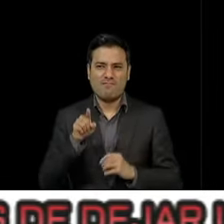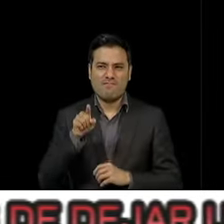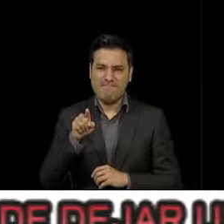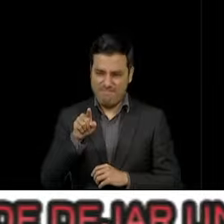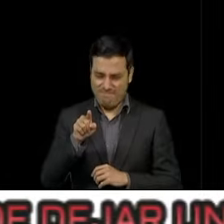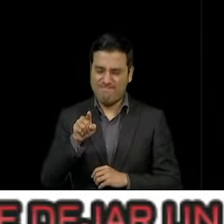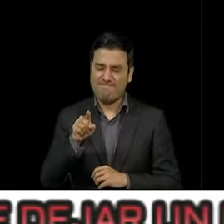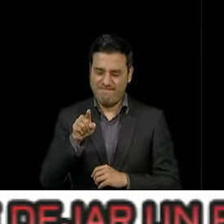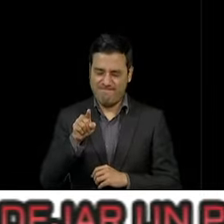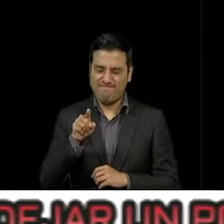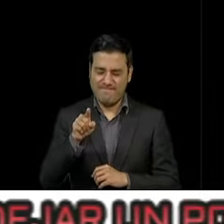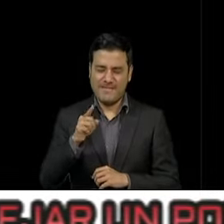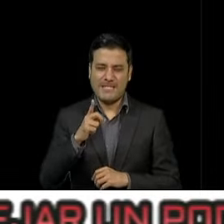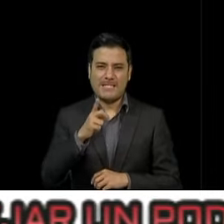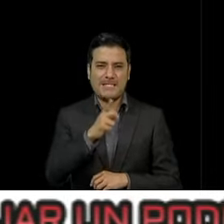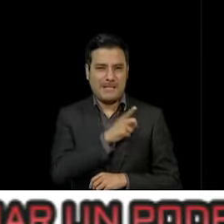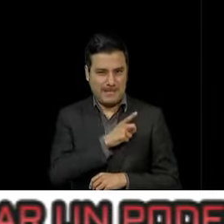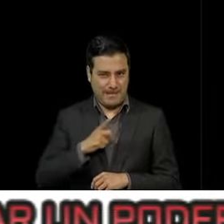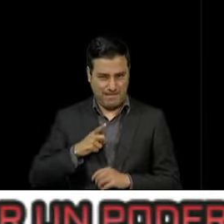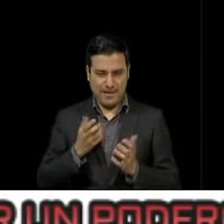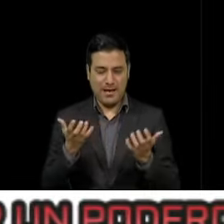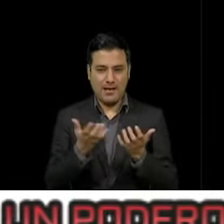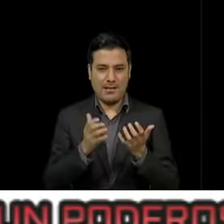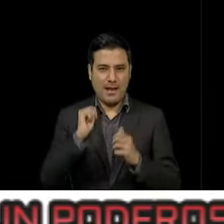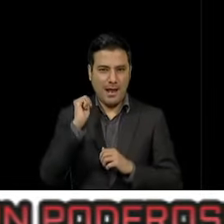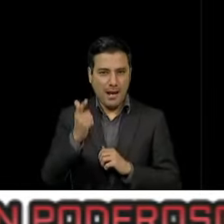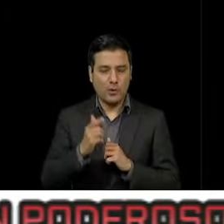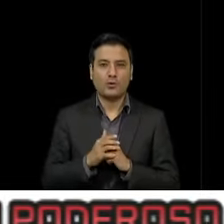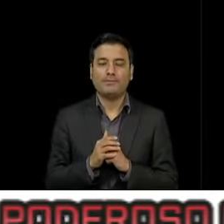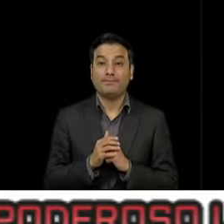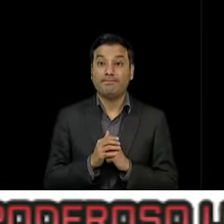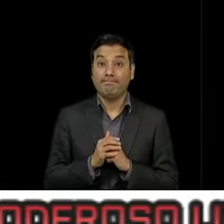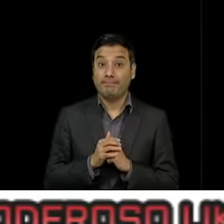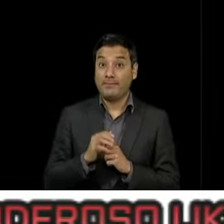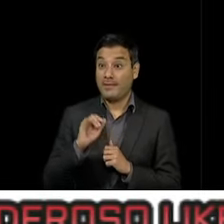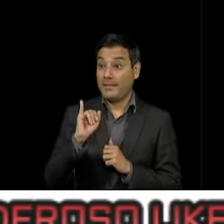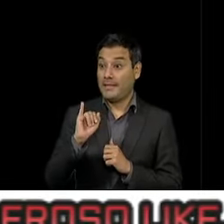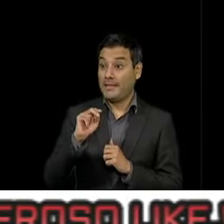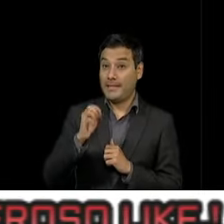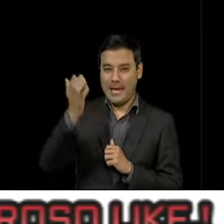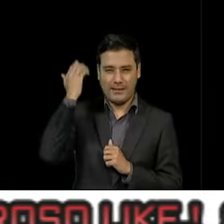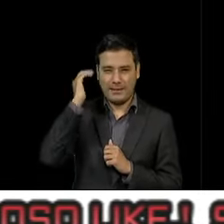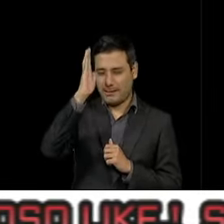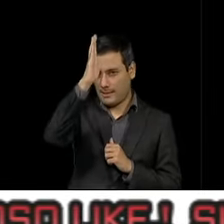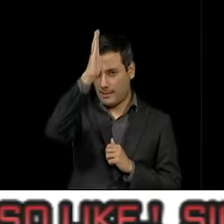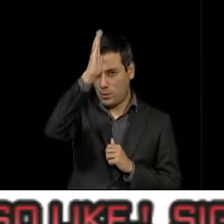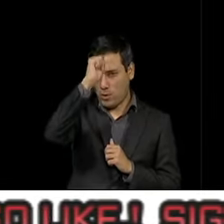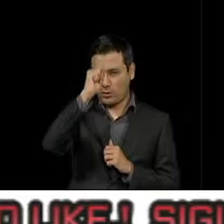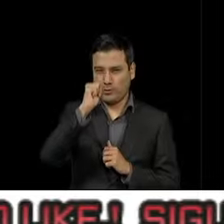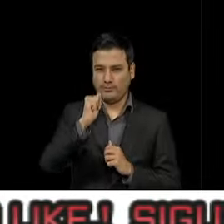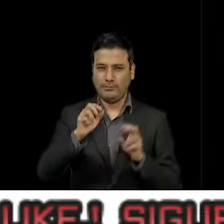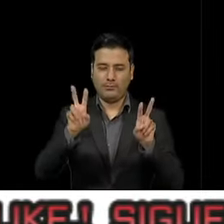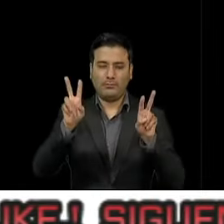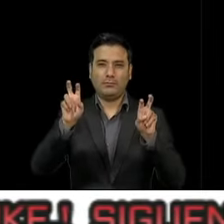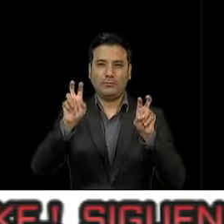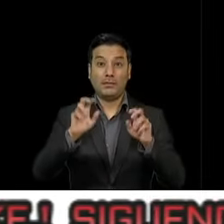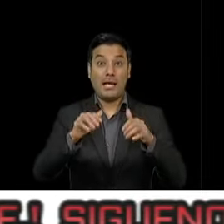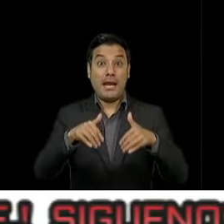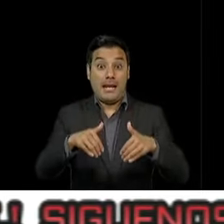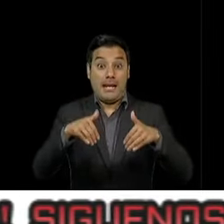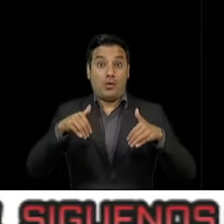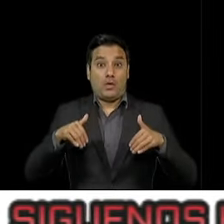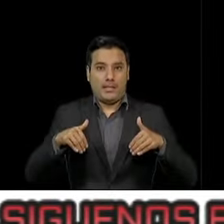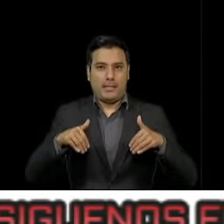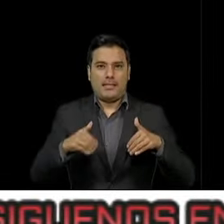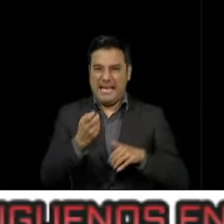Los acuerdos de neutralidad que el Instituto Nacional Electoral sacó en 2006 y en 2012, hoy tienen que ser de nueva